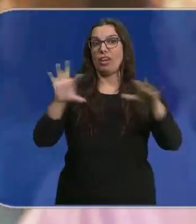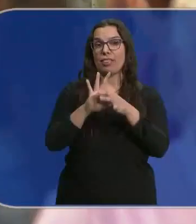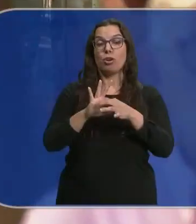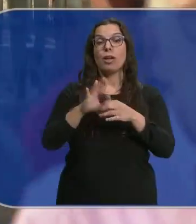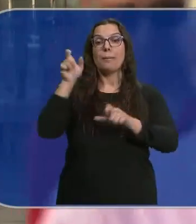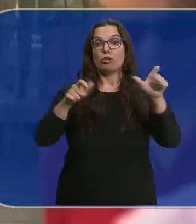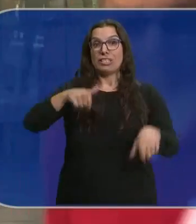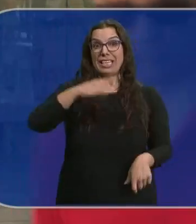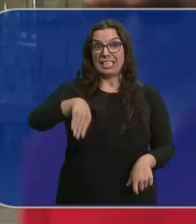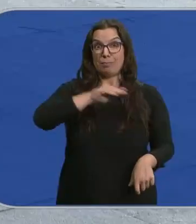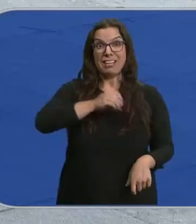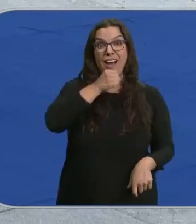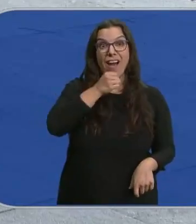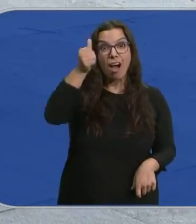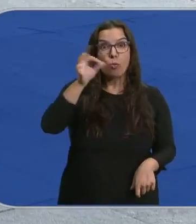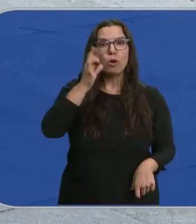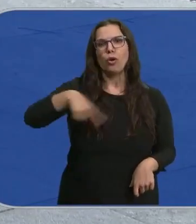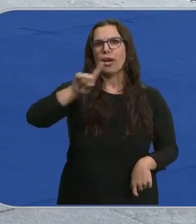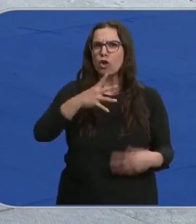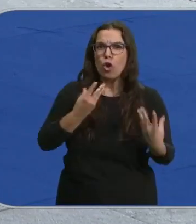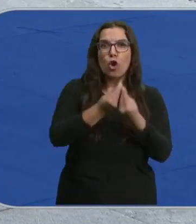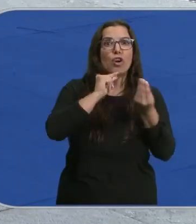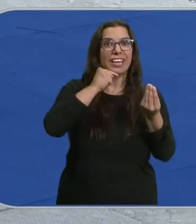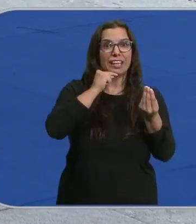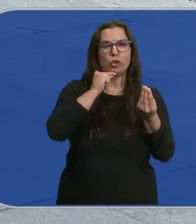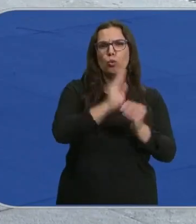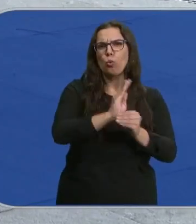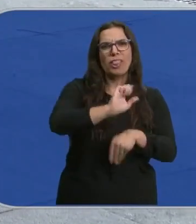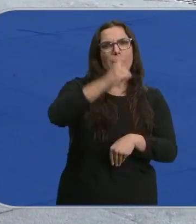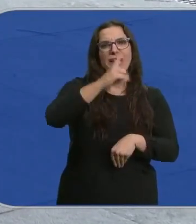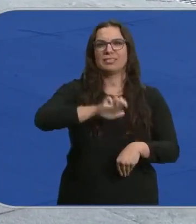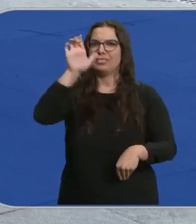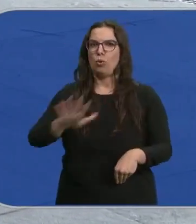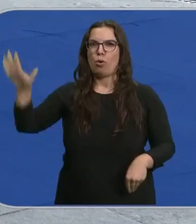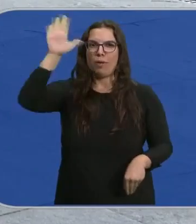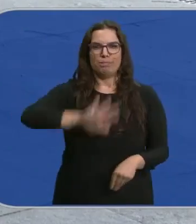son los que más tiempo pasan con sus nietos de toda Europa.